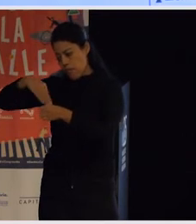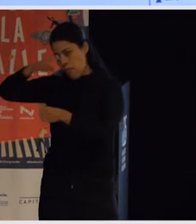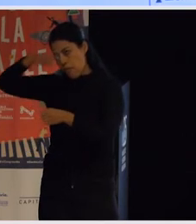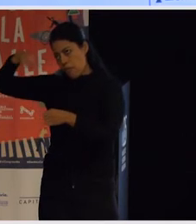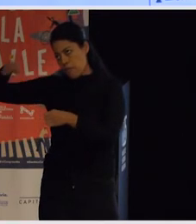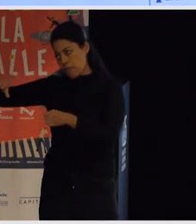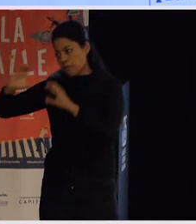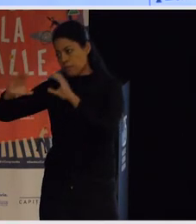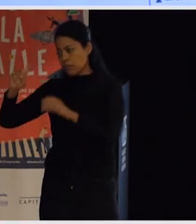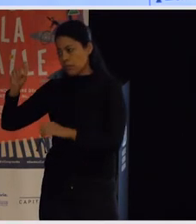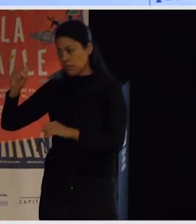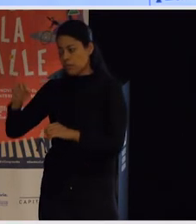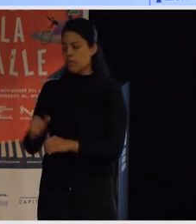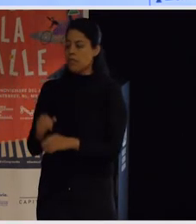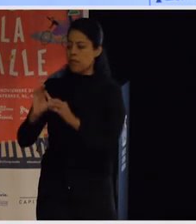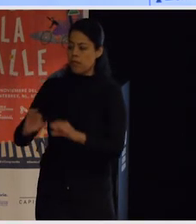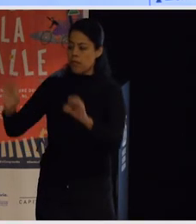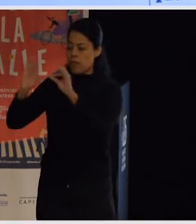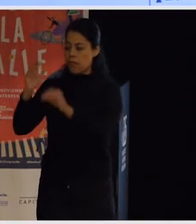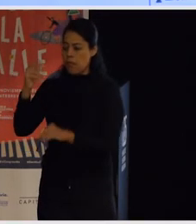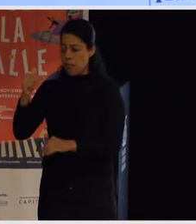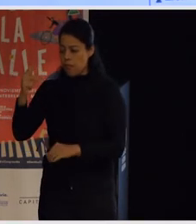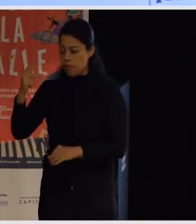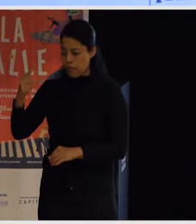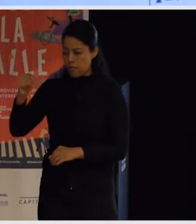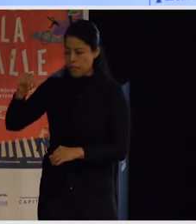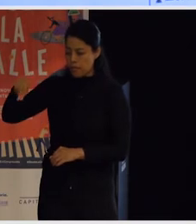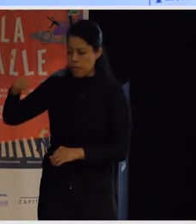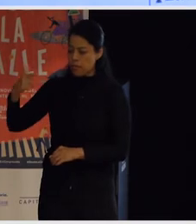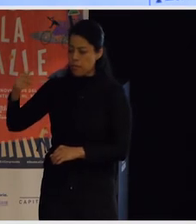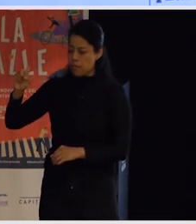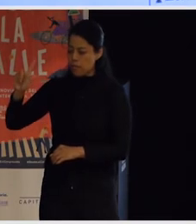los ángeles en la región entonces fuimos a recorrer